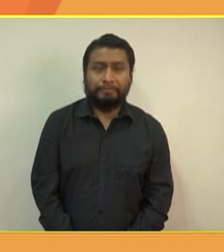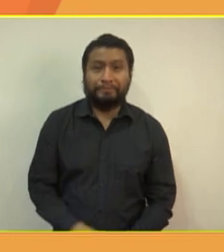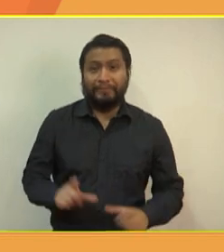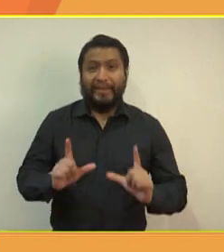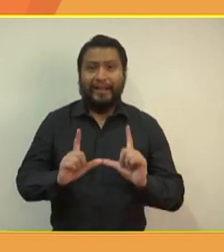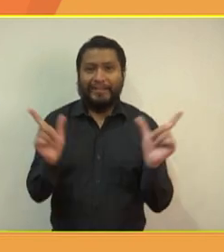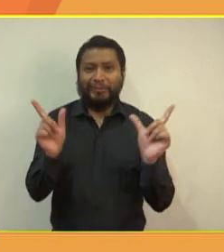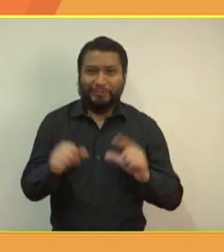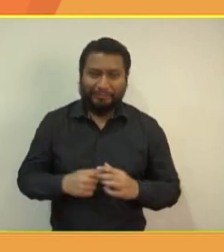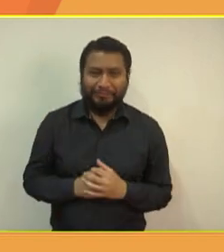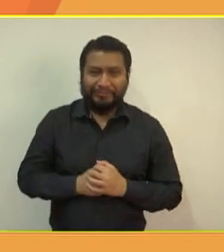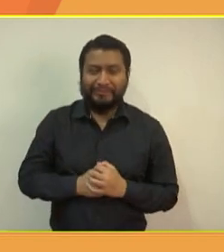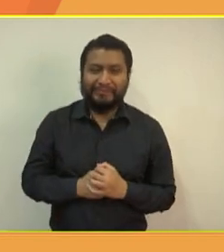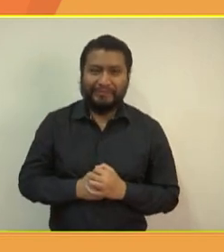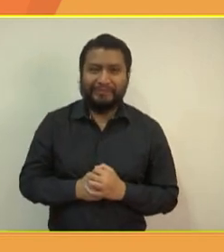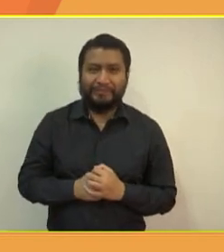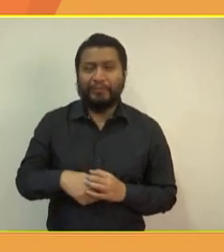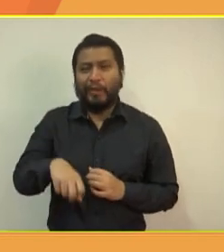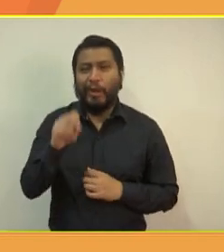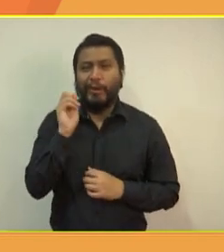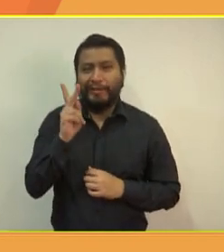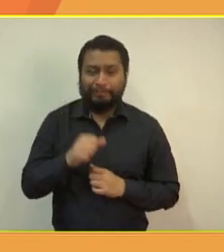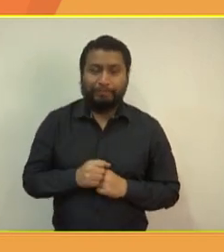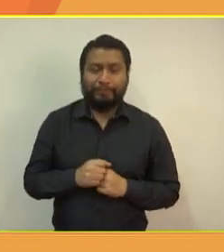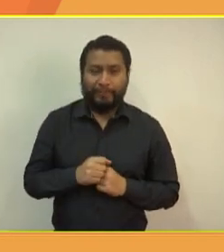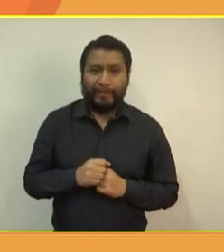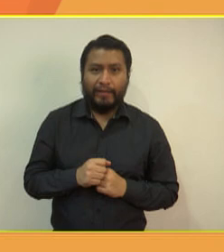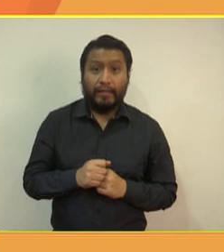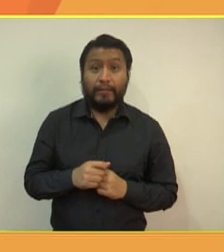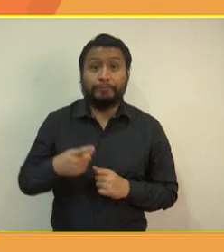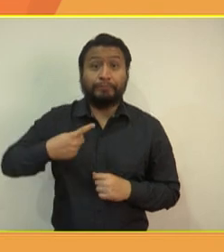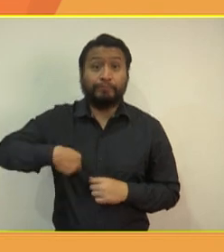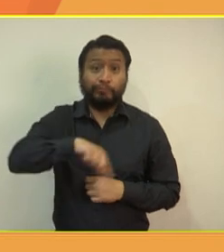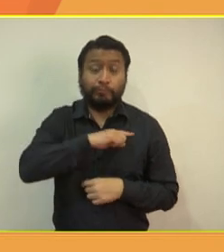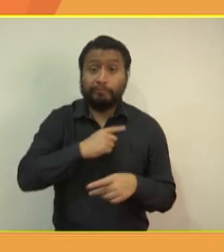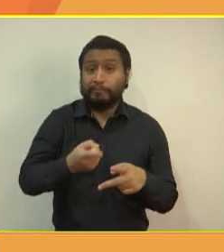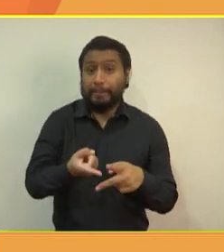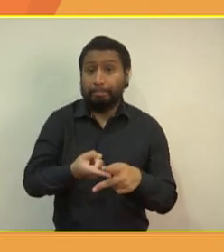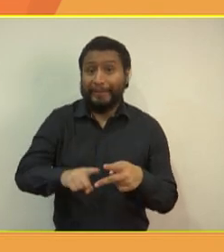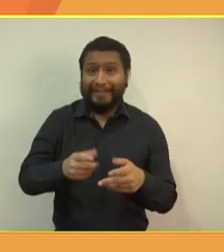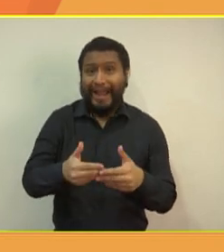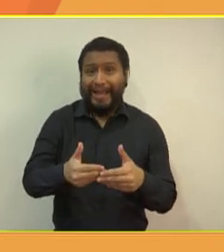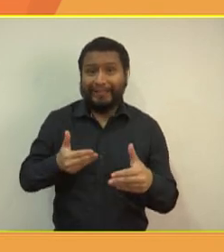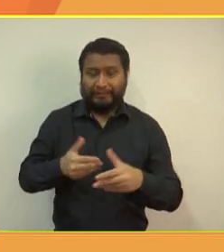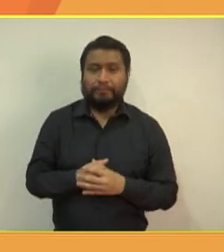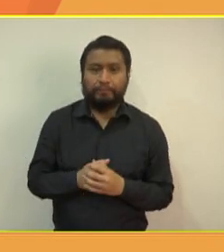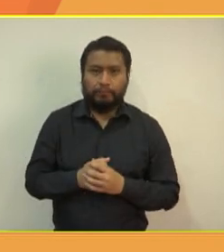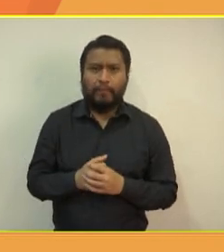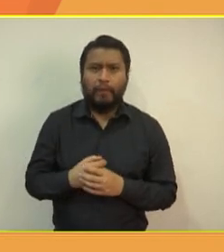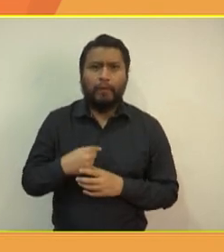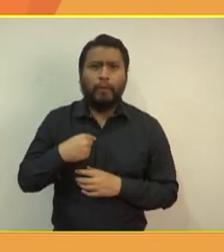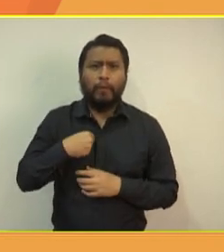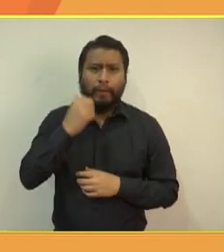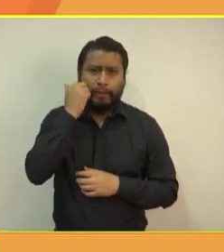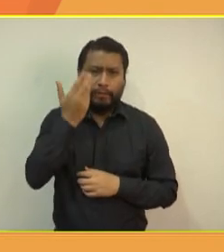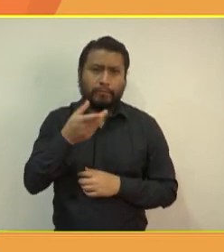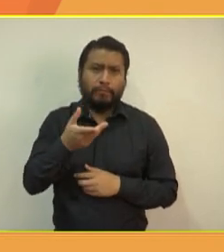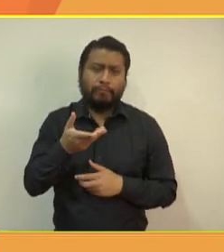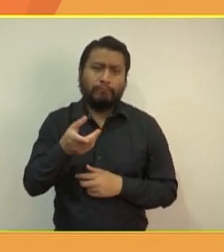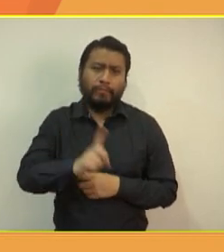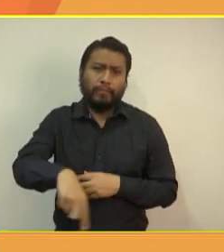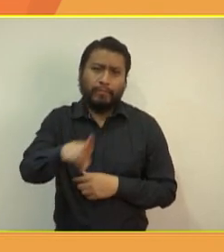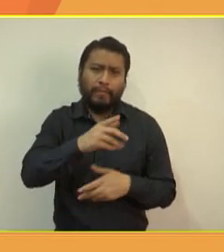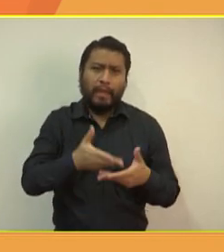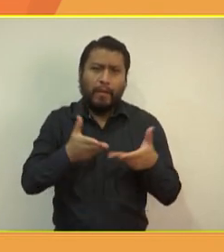Listo. Ok, antes de que empecemos, me gustaría, ahora que ya saben qué